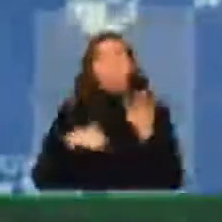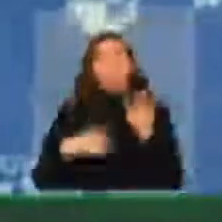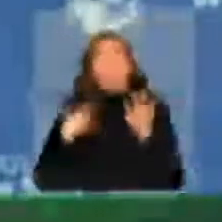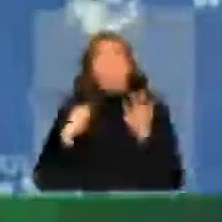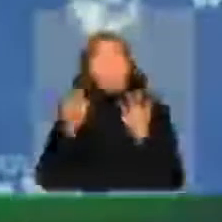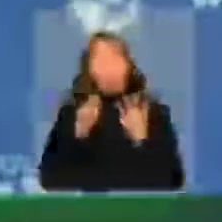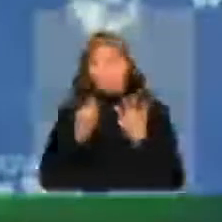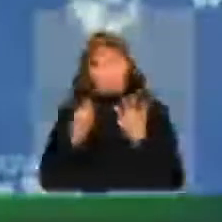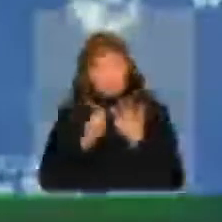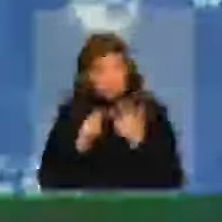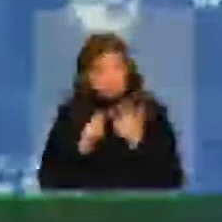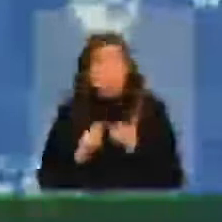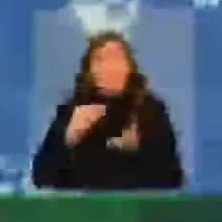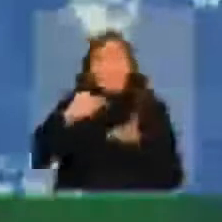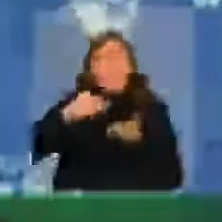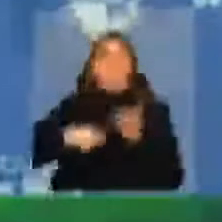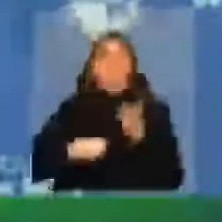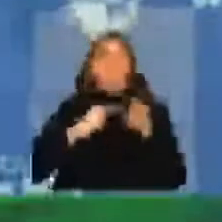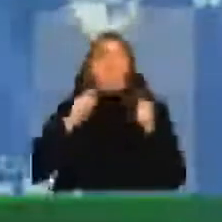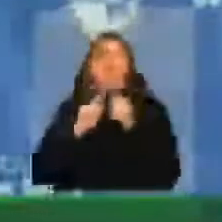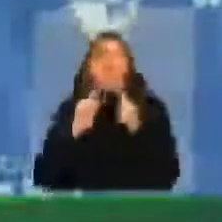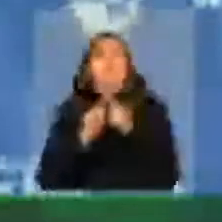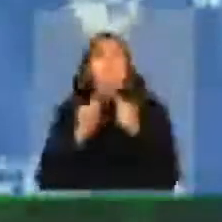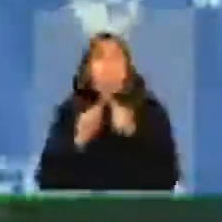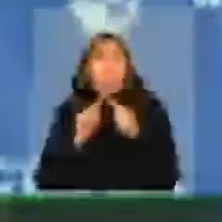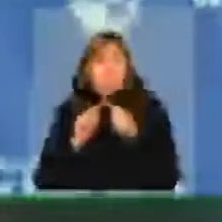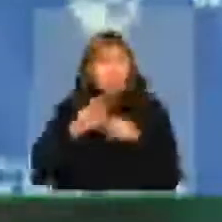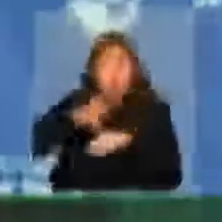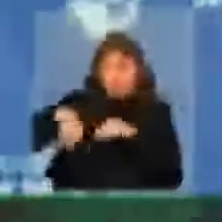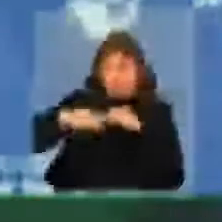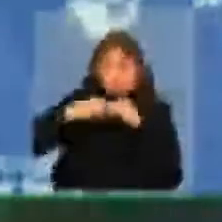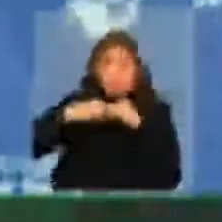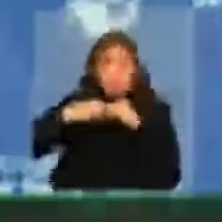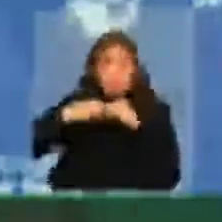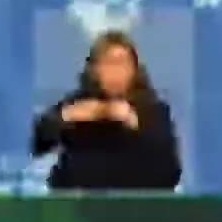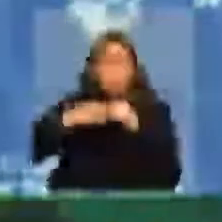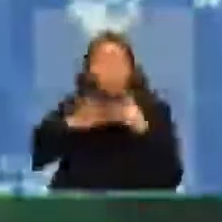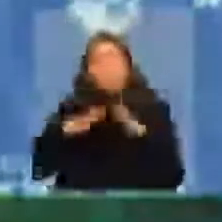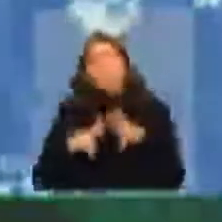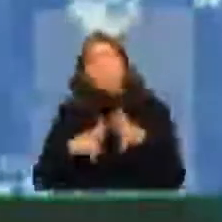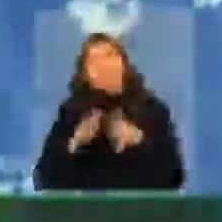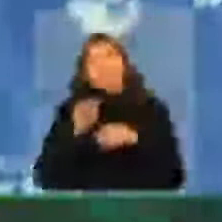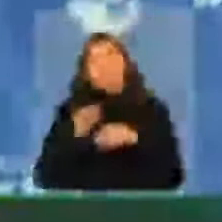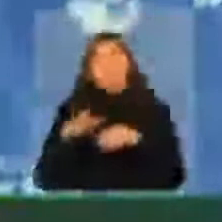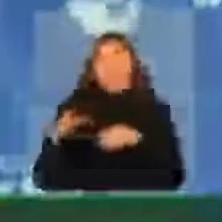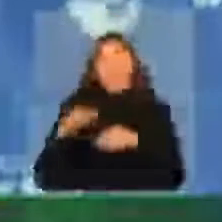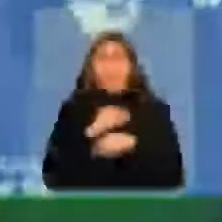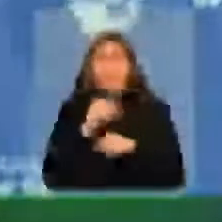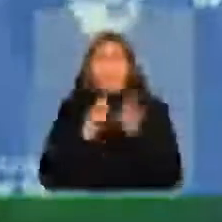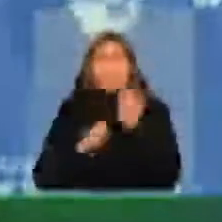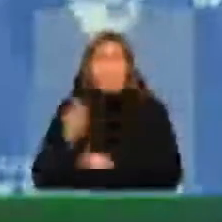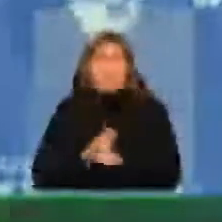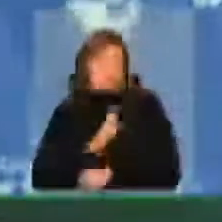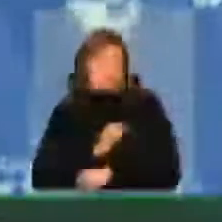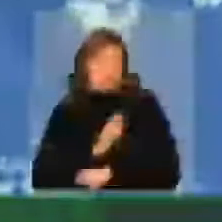como veedor, la firma de un convenio de complementación que va a permitir que toda la población de Dolores se